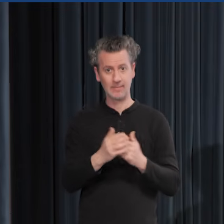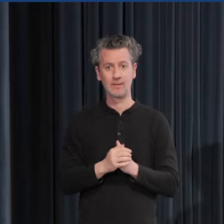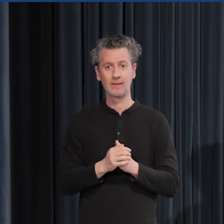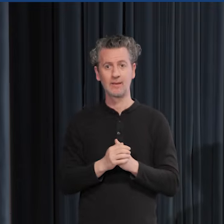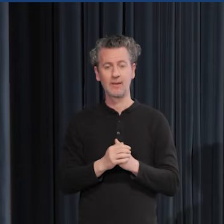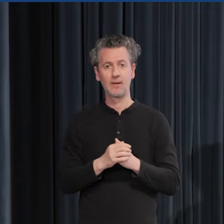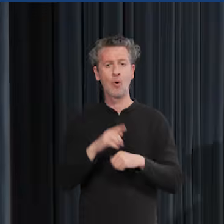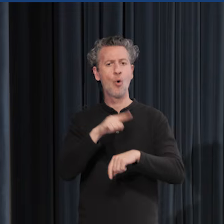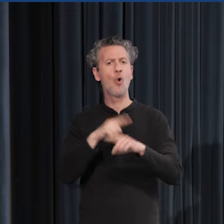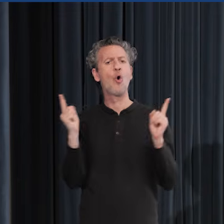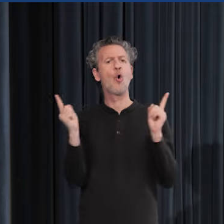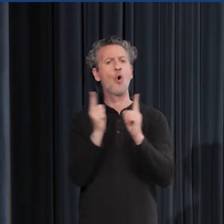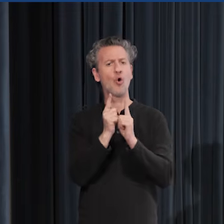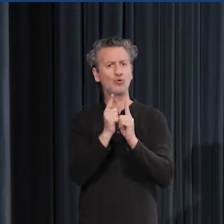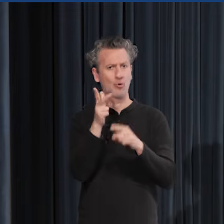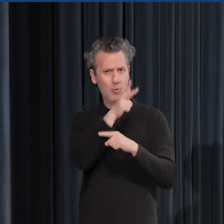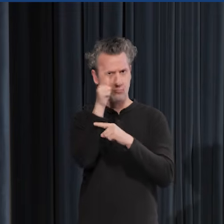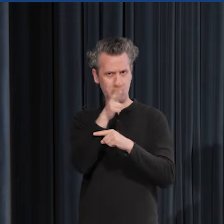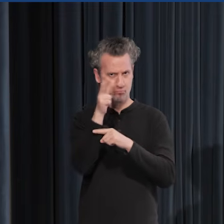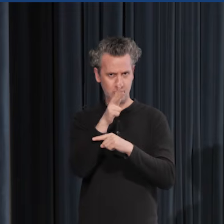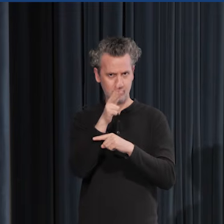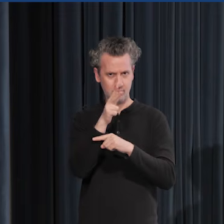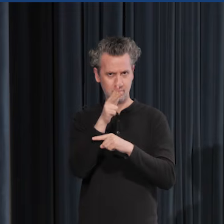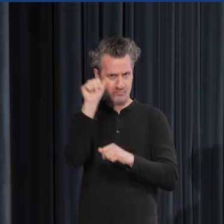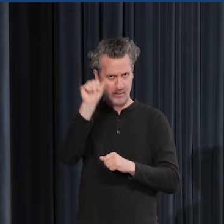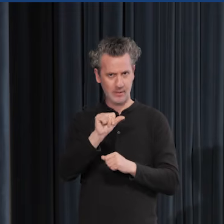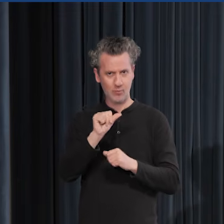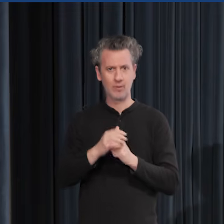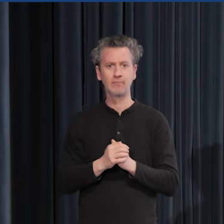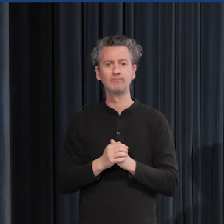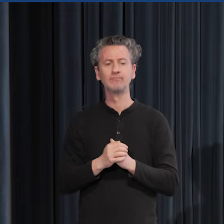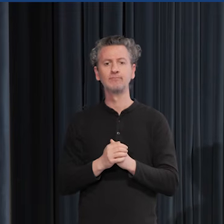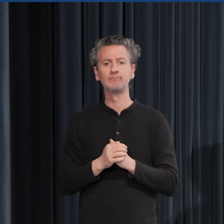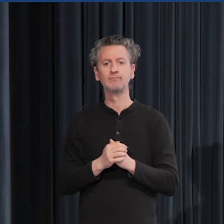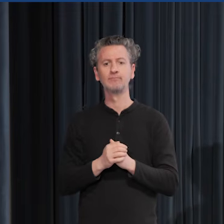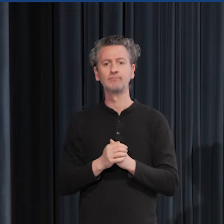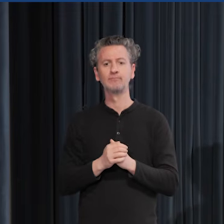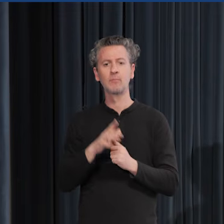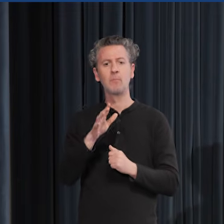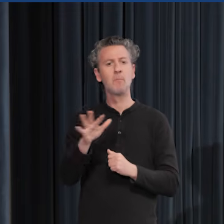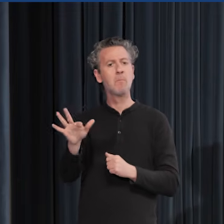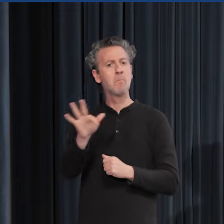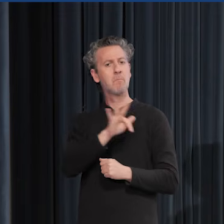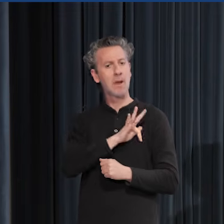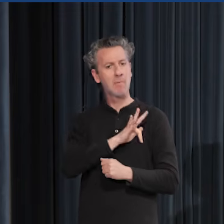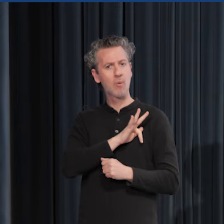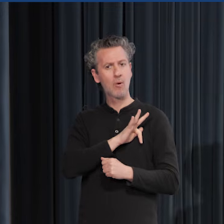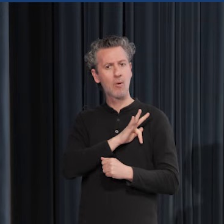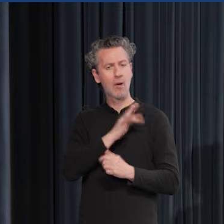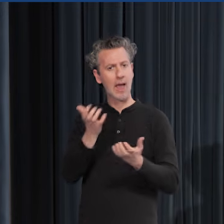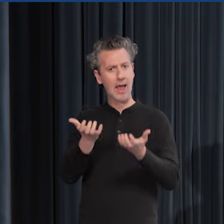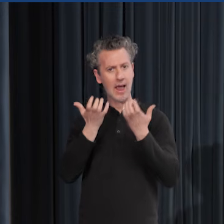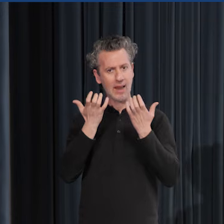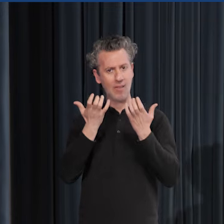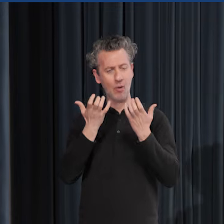un cortometraje, es el cortometraje que nos inspira hoy y que ha sido ganador de la